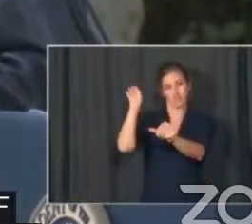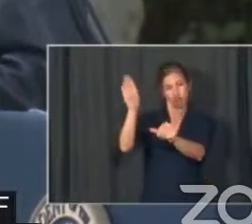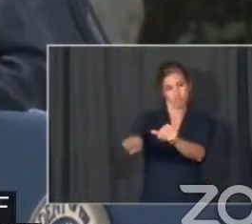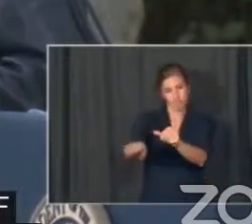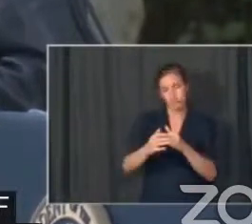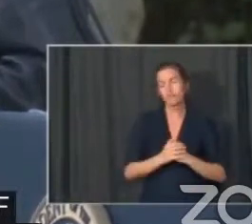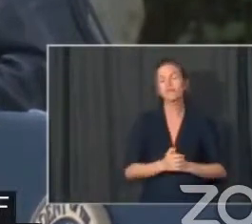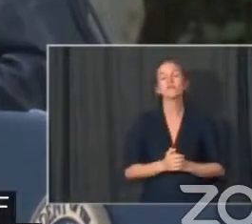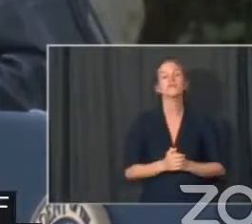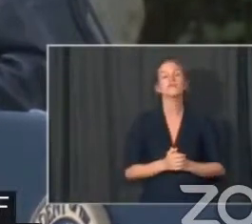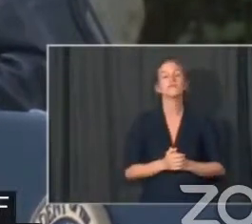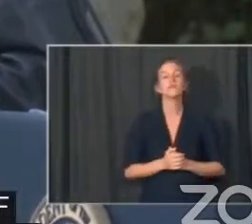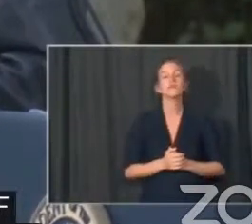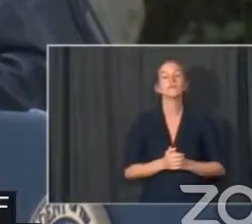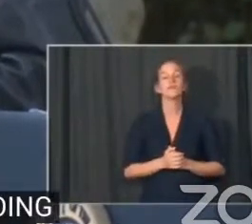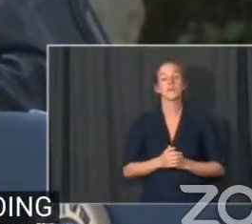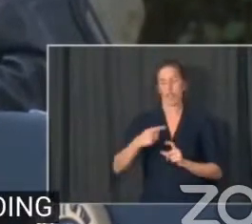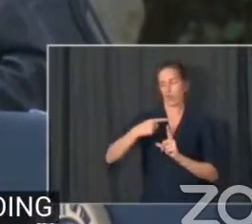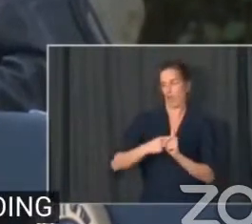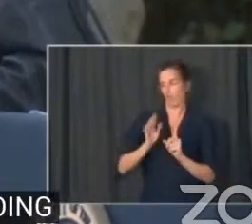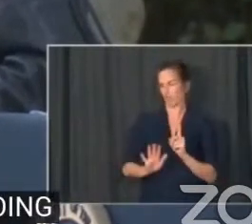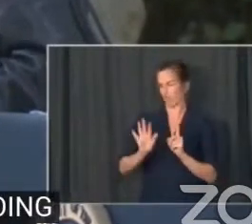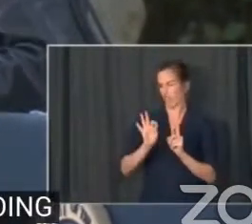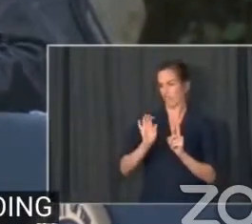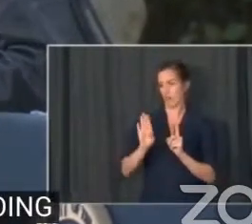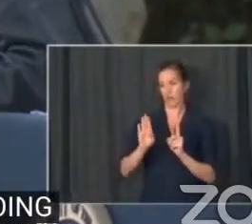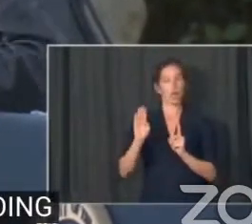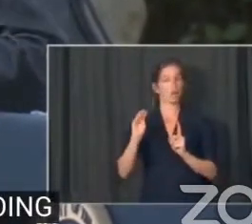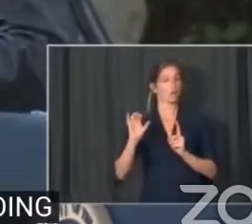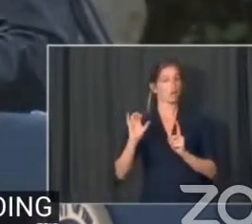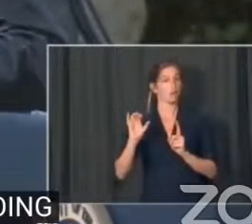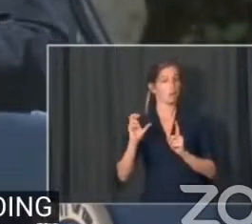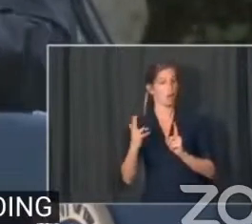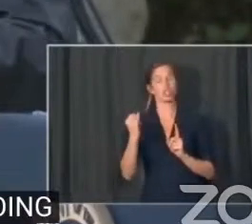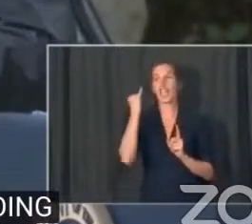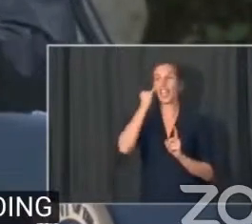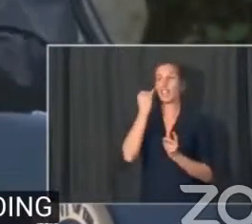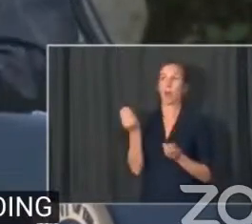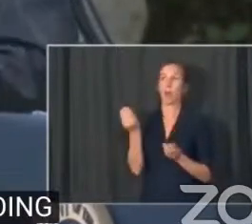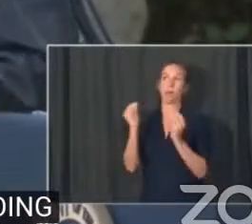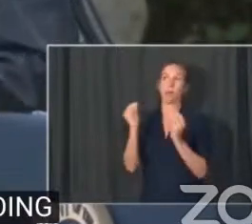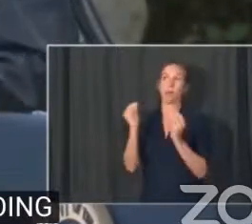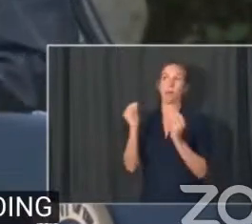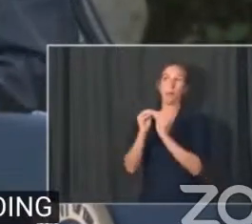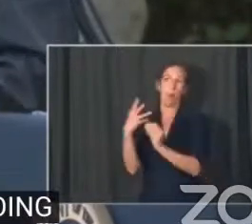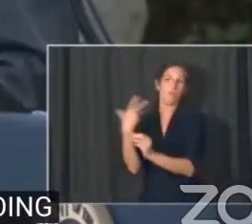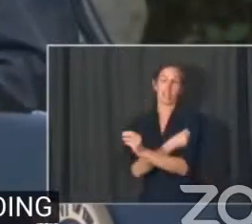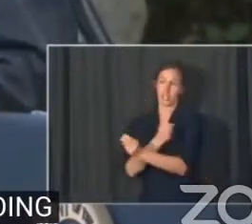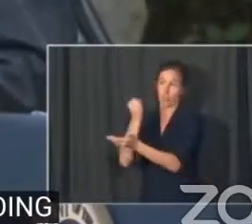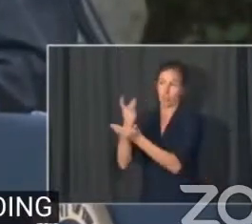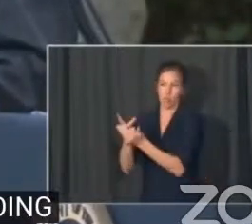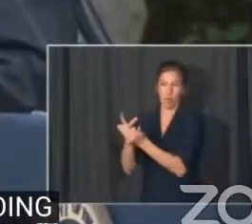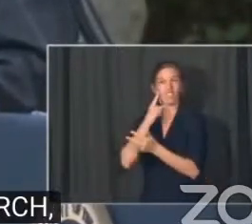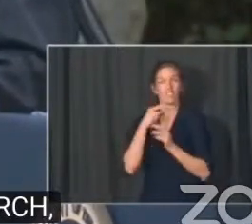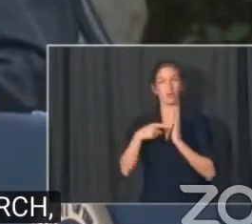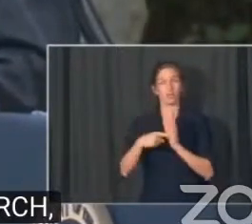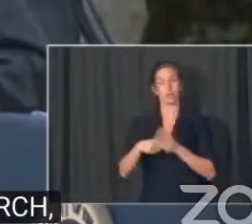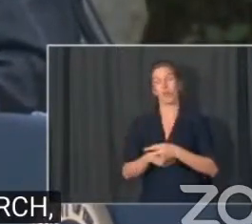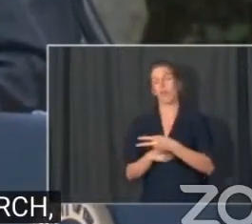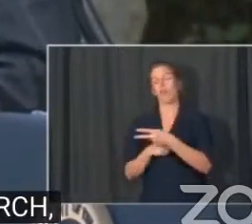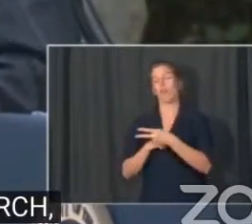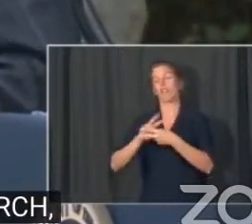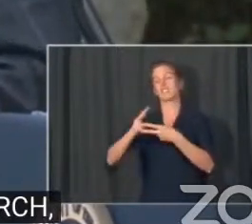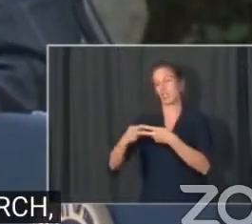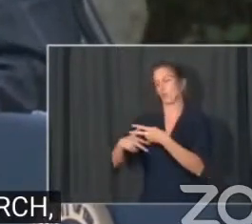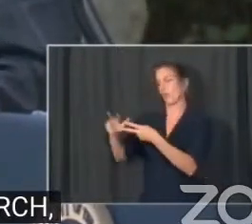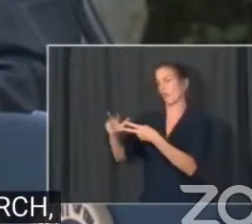diciembre. Otros de 25 a 30 millones para el mes siguiente y así. En